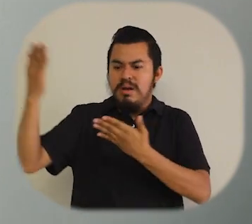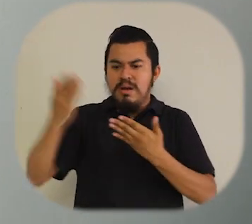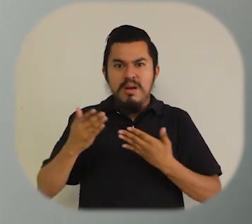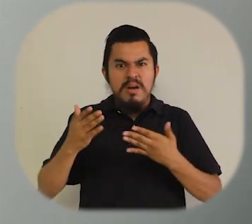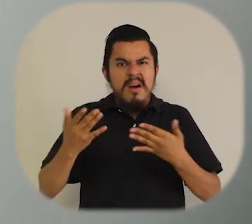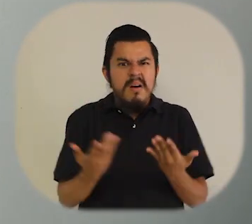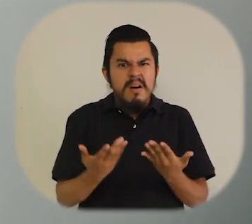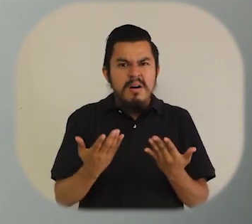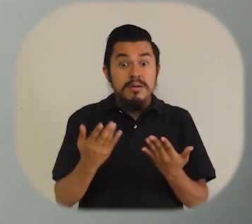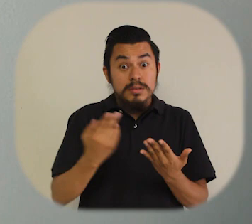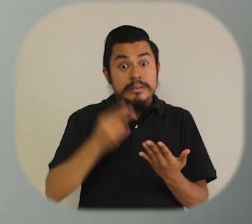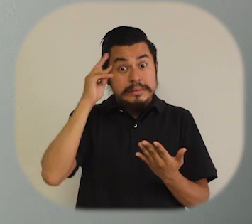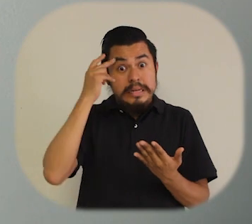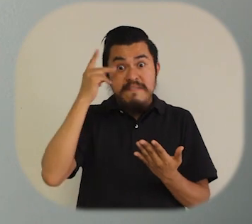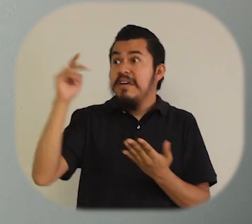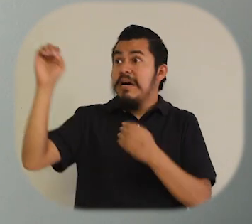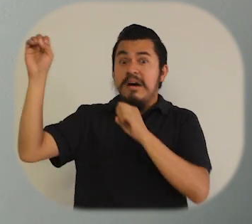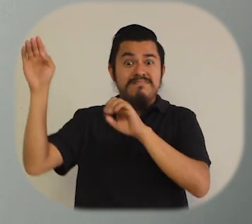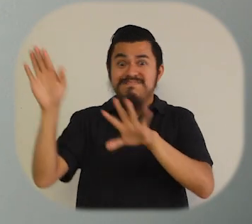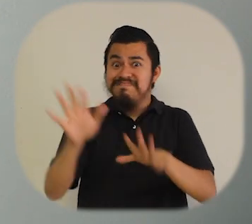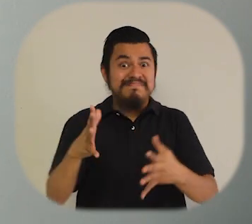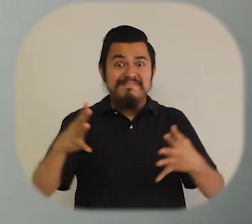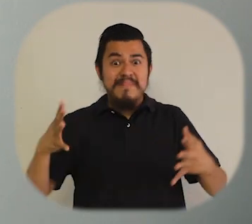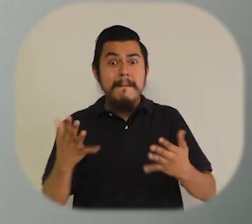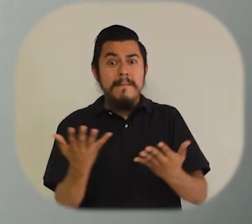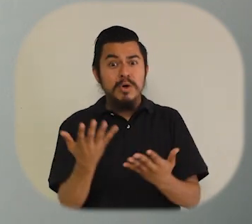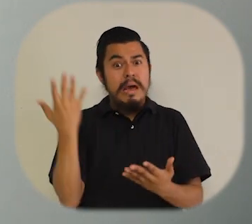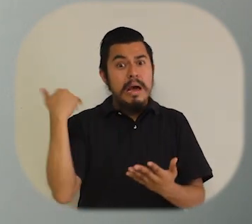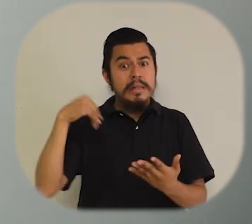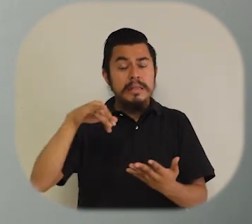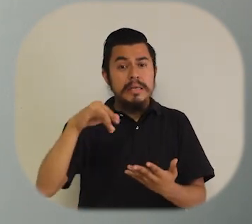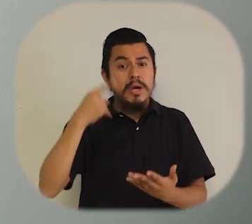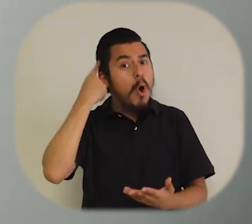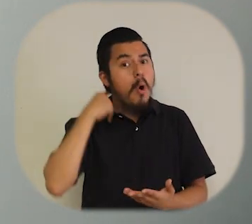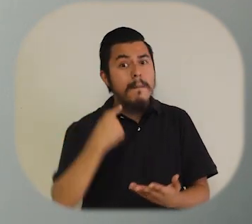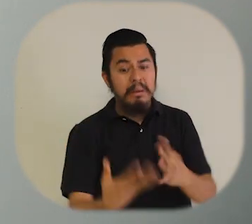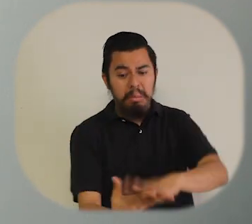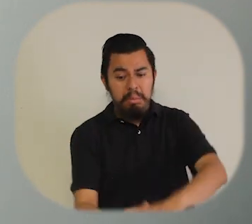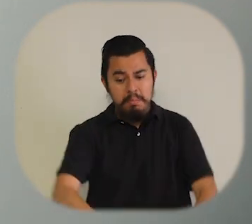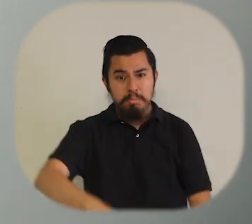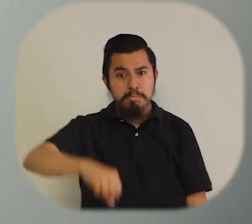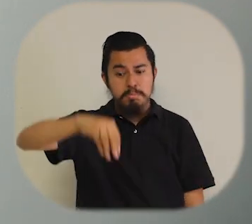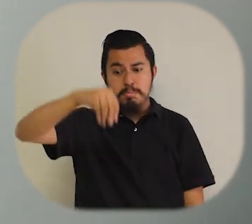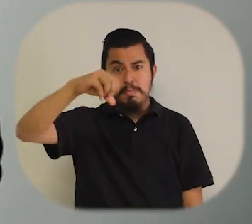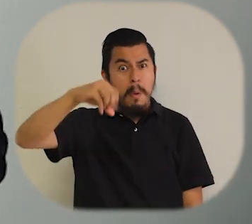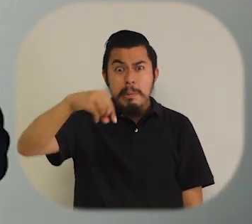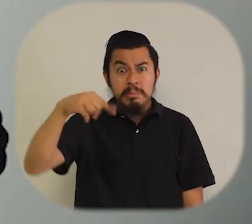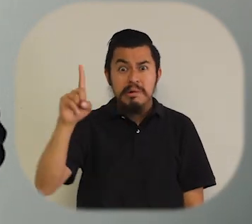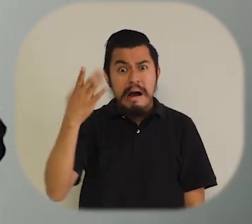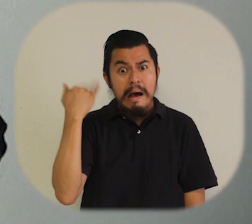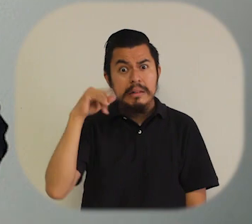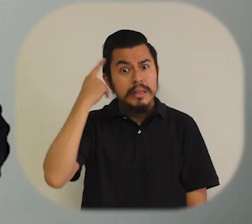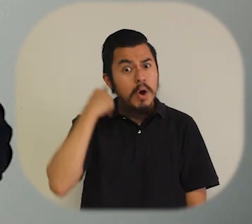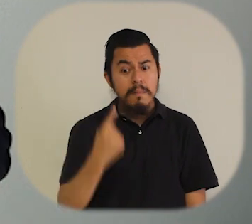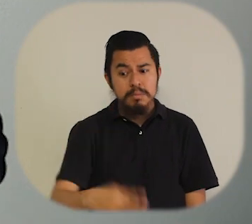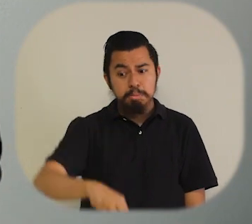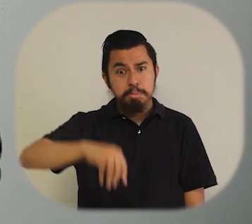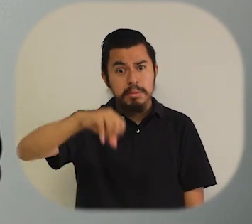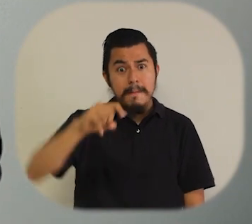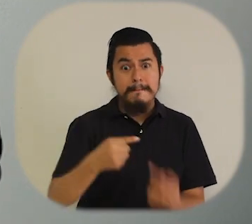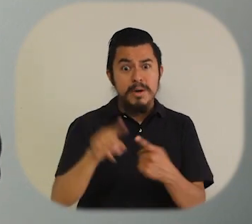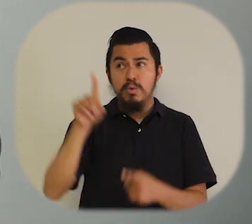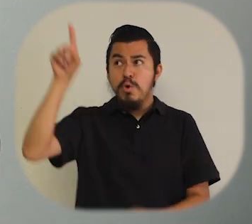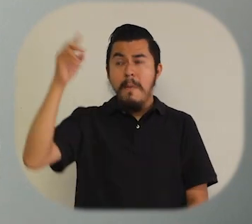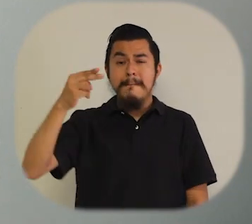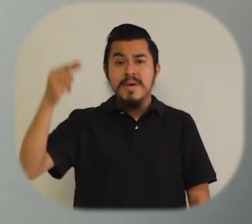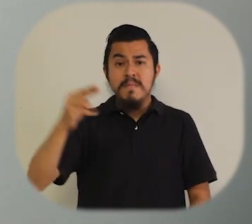hombre original era tierra. Era un ser que era tierra, pero Dios creó al hombre. Y cuando Dios creó al hombre, le dio